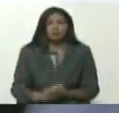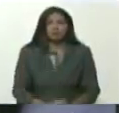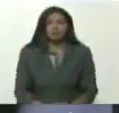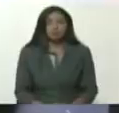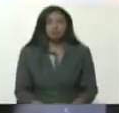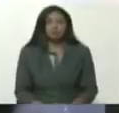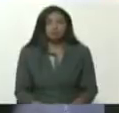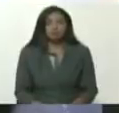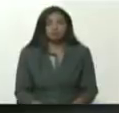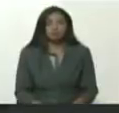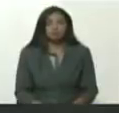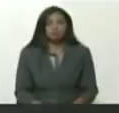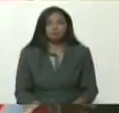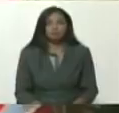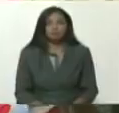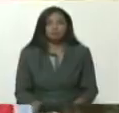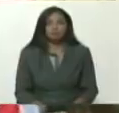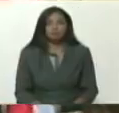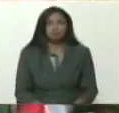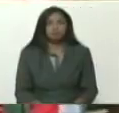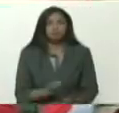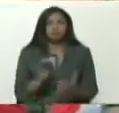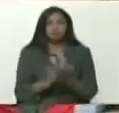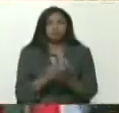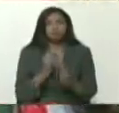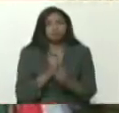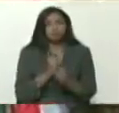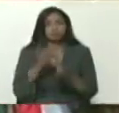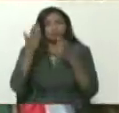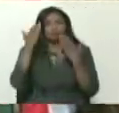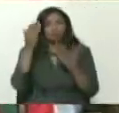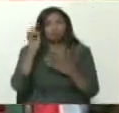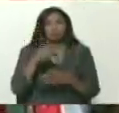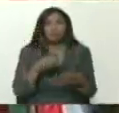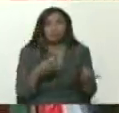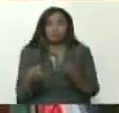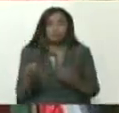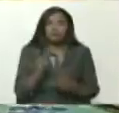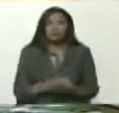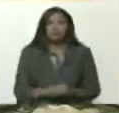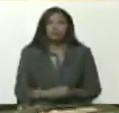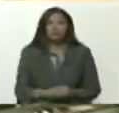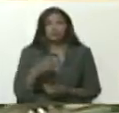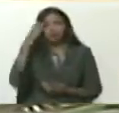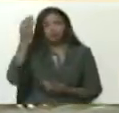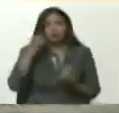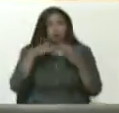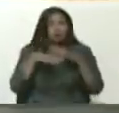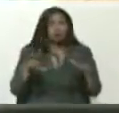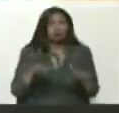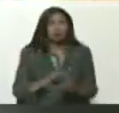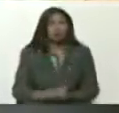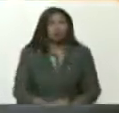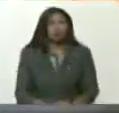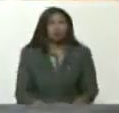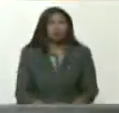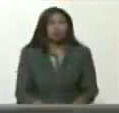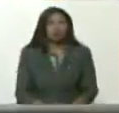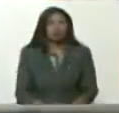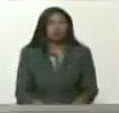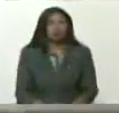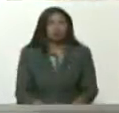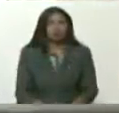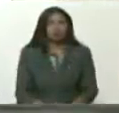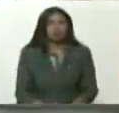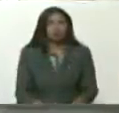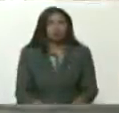las compañeras de trabajo. Mira, mi saludo. Que Dios me la bendiga. Gracias. Miren,